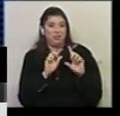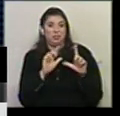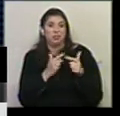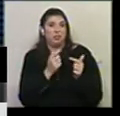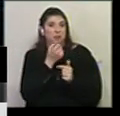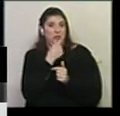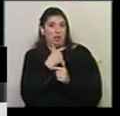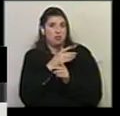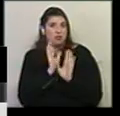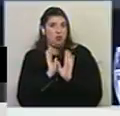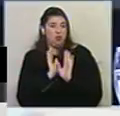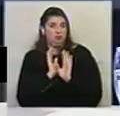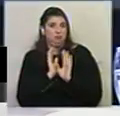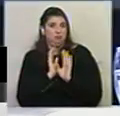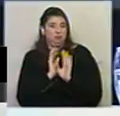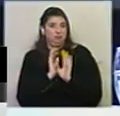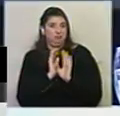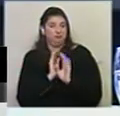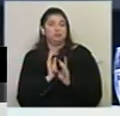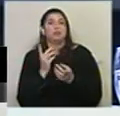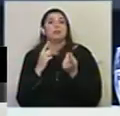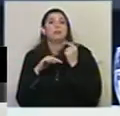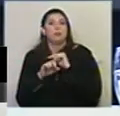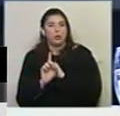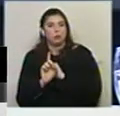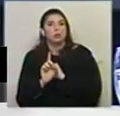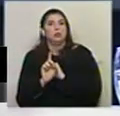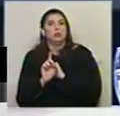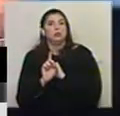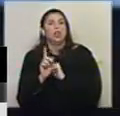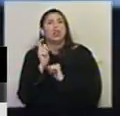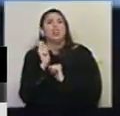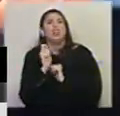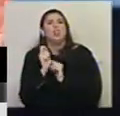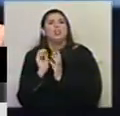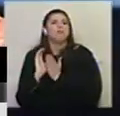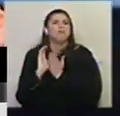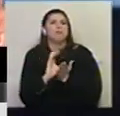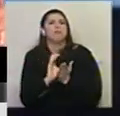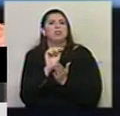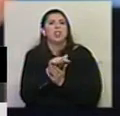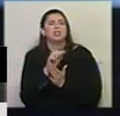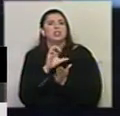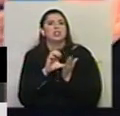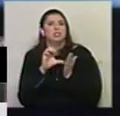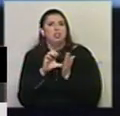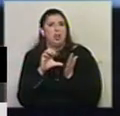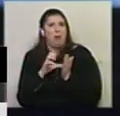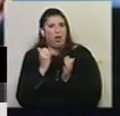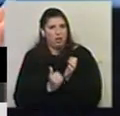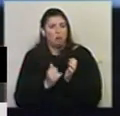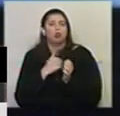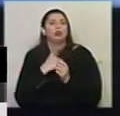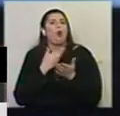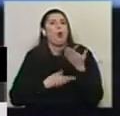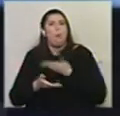salvo que haga un recurso amparo. No, está bien, o sea, entonces, hay un gran paquete entonces, ¿quién de financia, que sí están... ¿quién financia ese sistema que tenemos? Que yo comparto los principios y